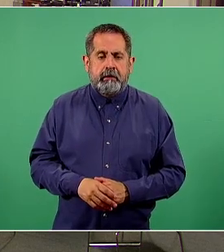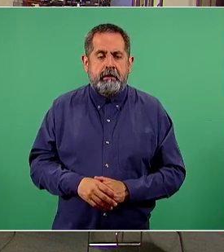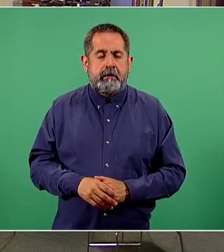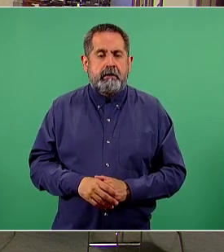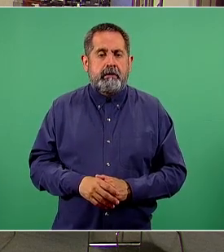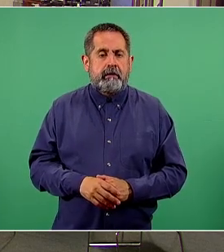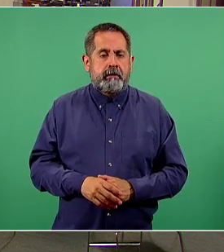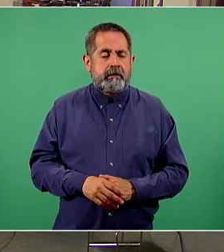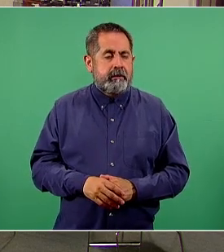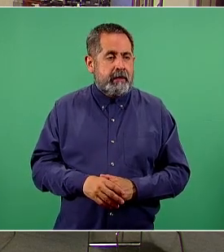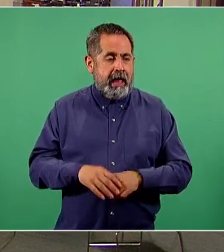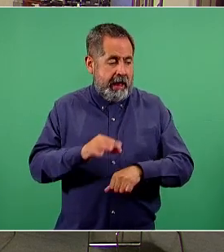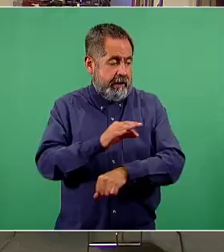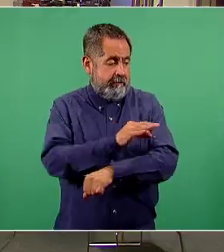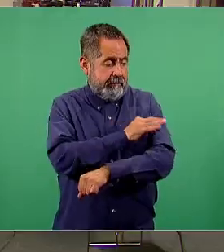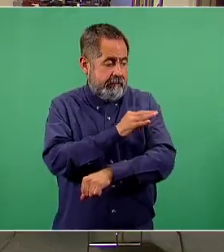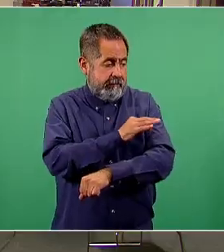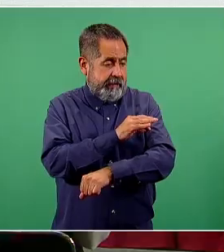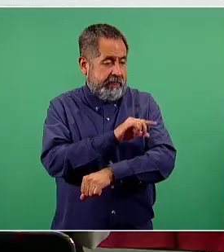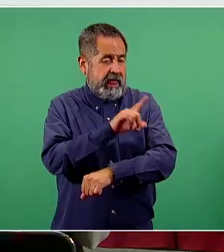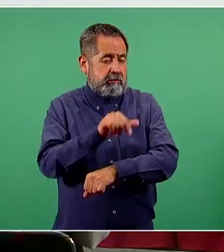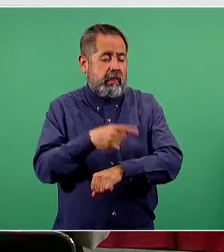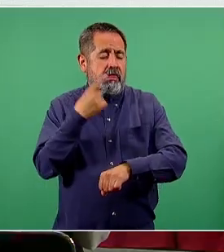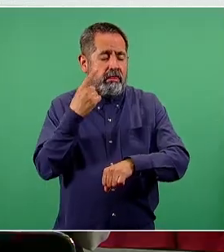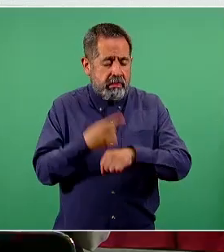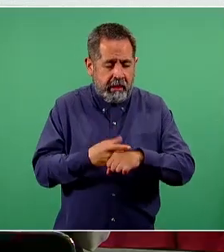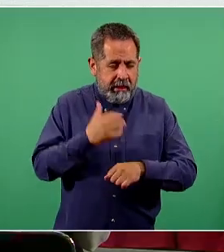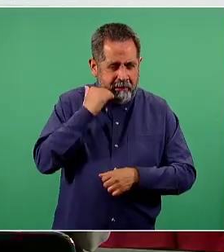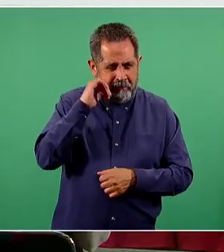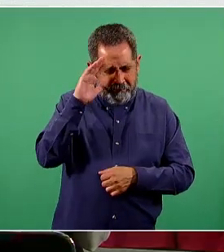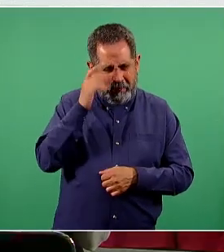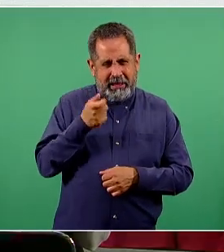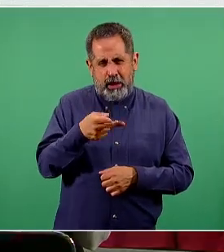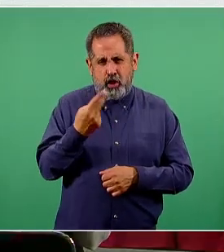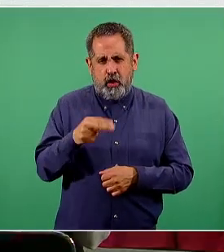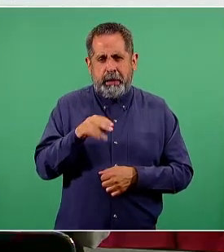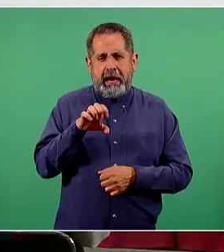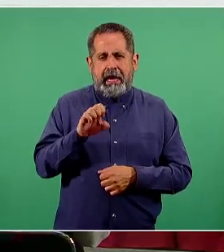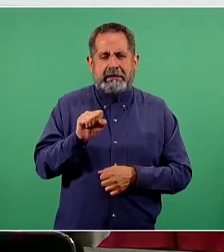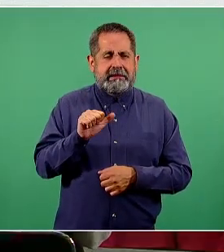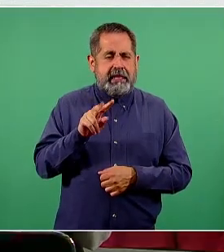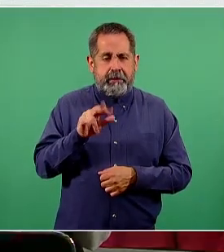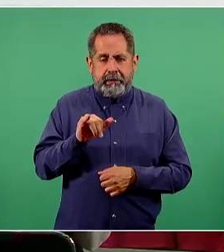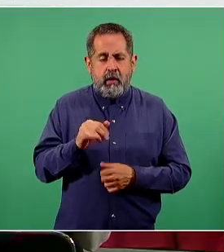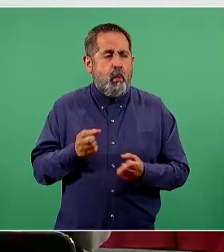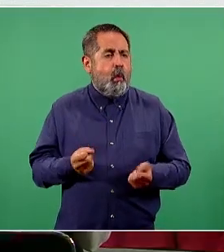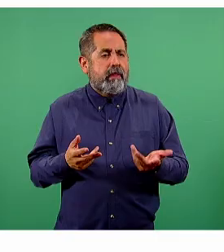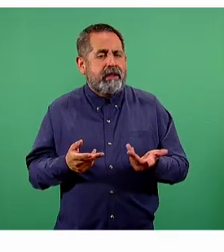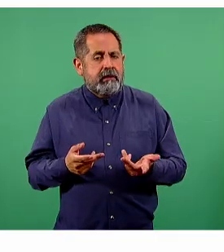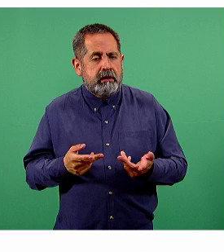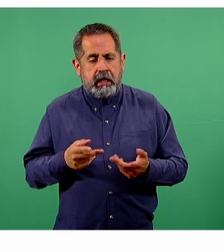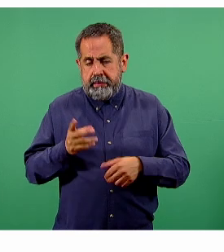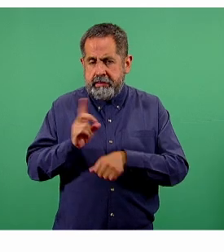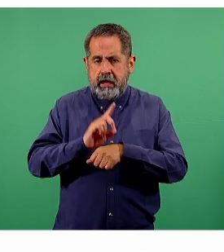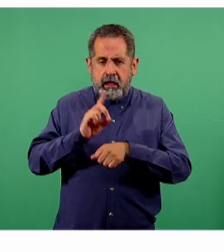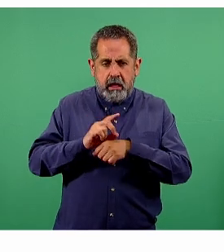Los ESAVIS, eventos supuestamente asociados a vacunación e inmunización, los presentamos todos los días para que se vaya identificando cómo cambia